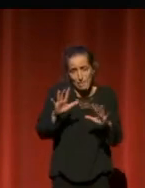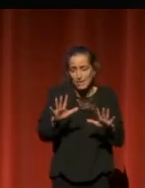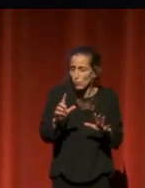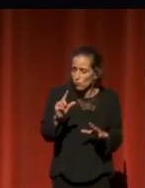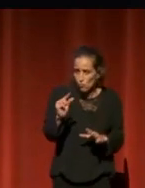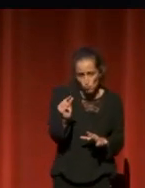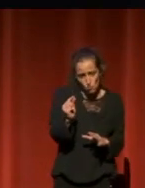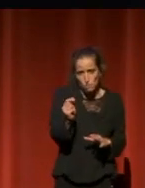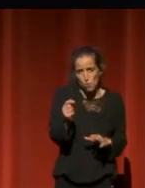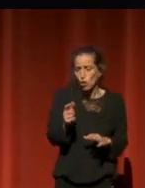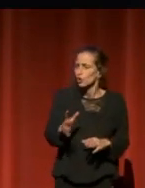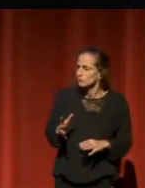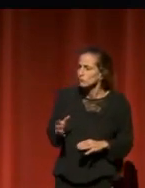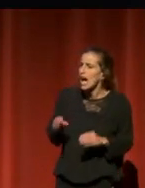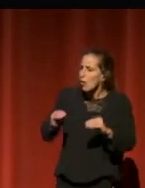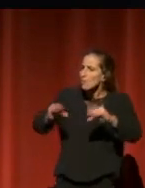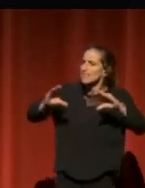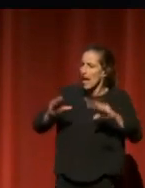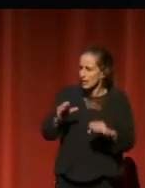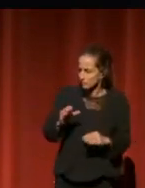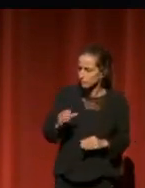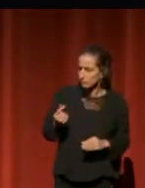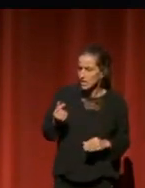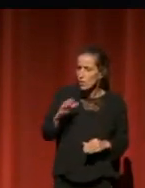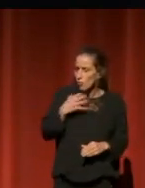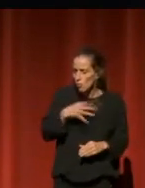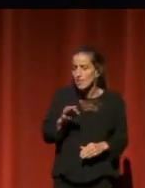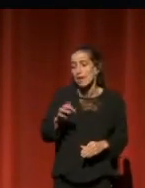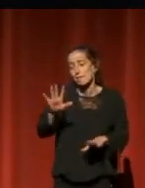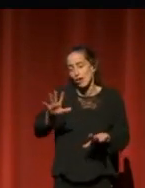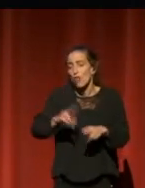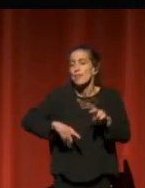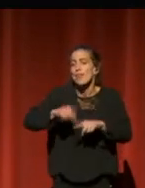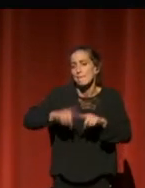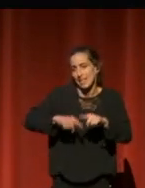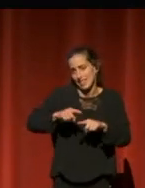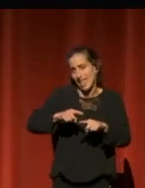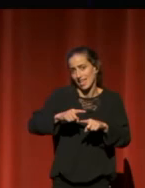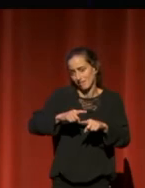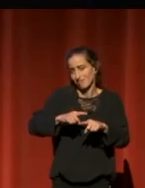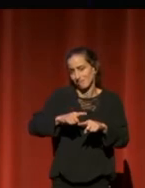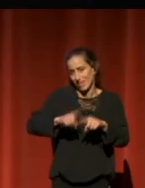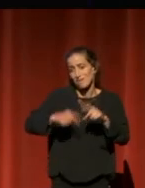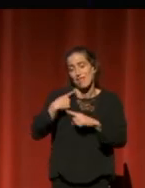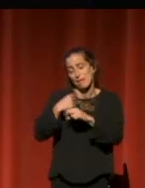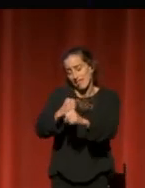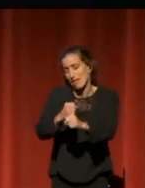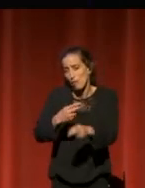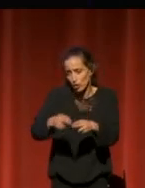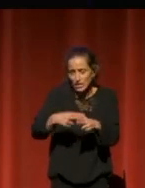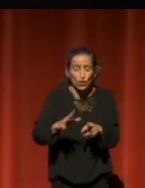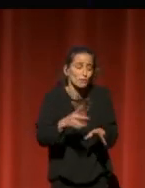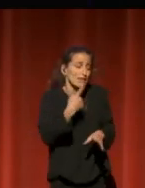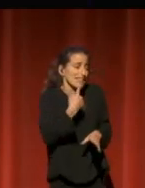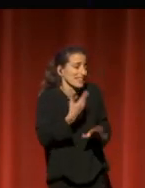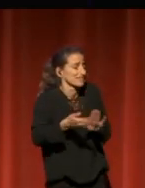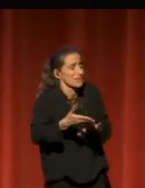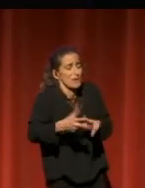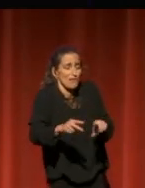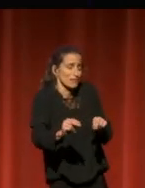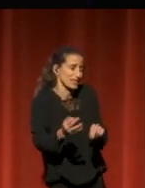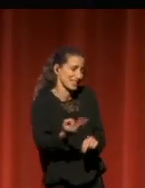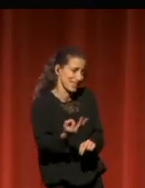esos... Las prioridades políticas no las marcan los políticos. Pero se distribuye. Me dicen que tenemos que acabar... Se distribuye Entonces, yo creo que vamos